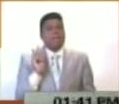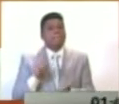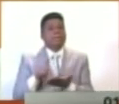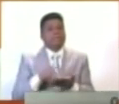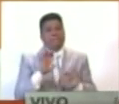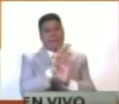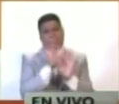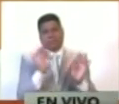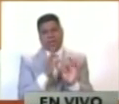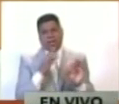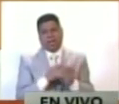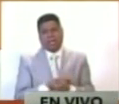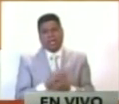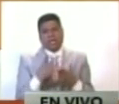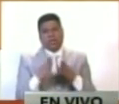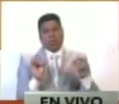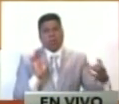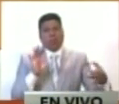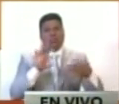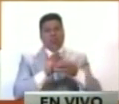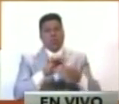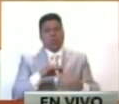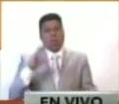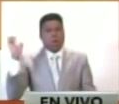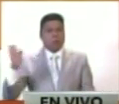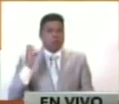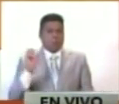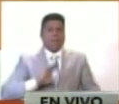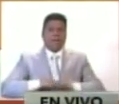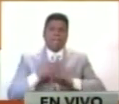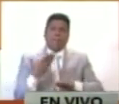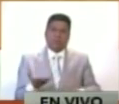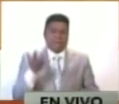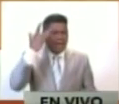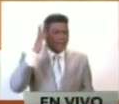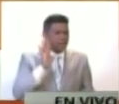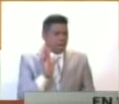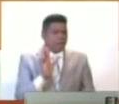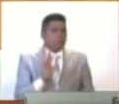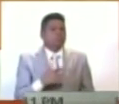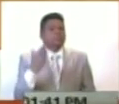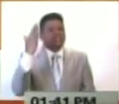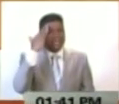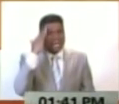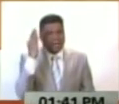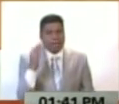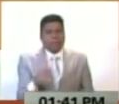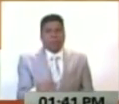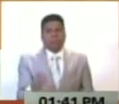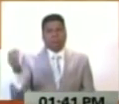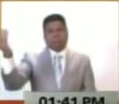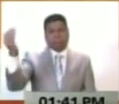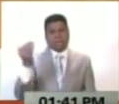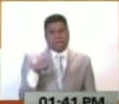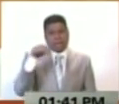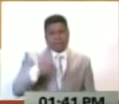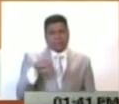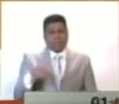negociaciones con la Unión Europea, justamente porque creemos que significaría traer el ALCA europeo al